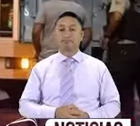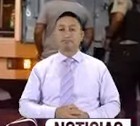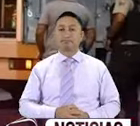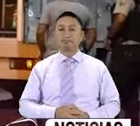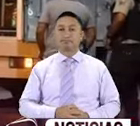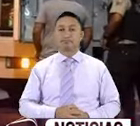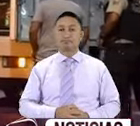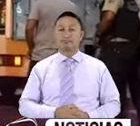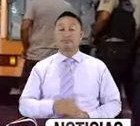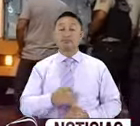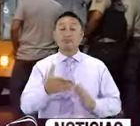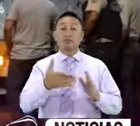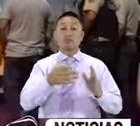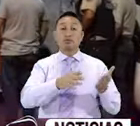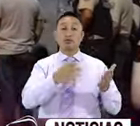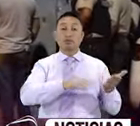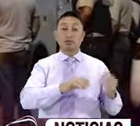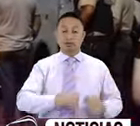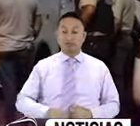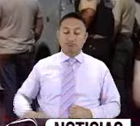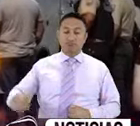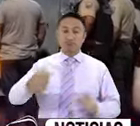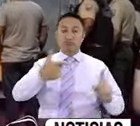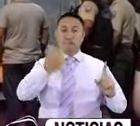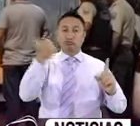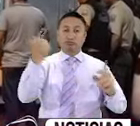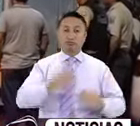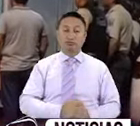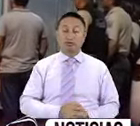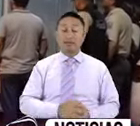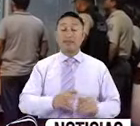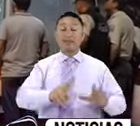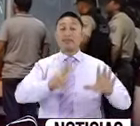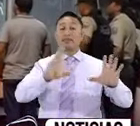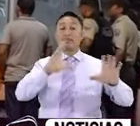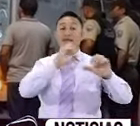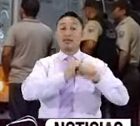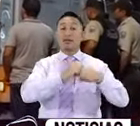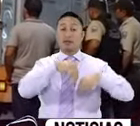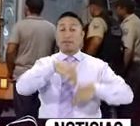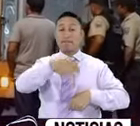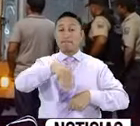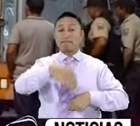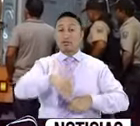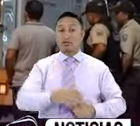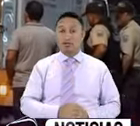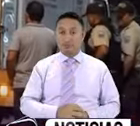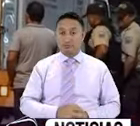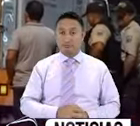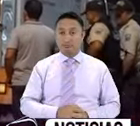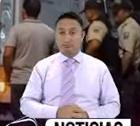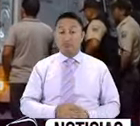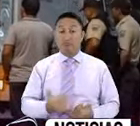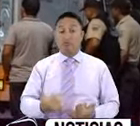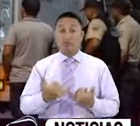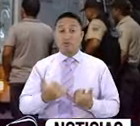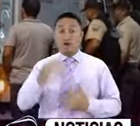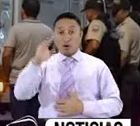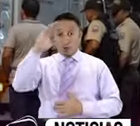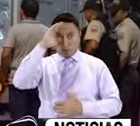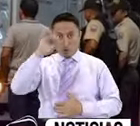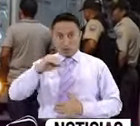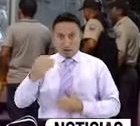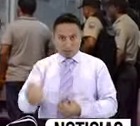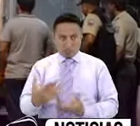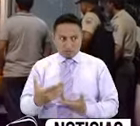muertes al estilo sicariato ocurrieron a las 7 de la noche de este miércoles, sin que hasta ahora la Policía Nacional se